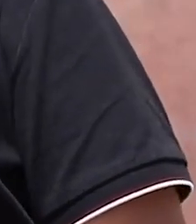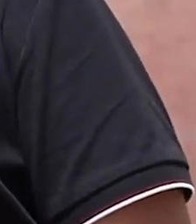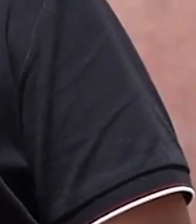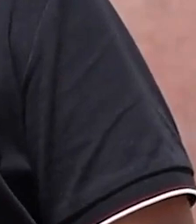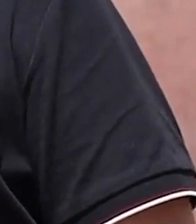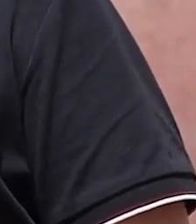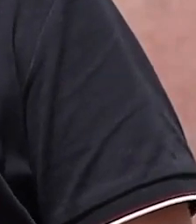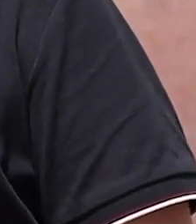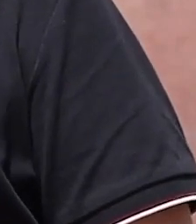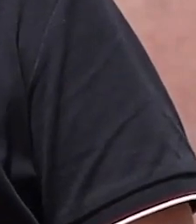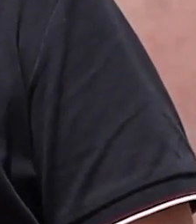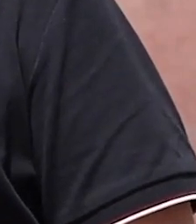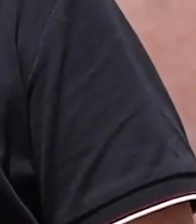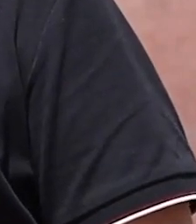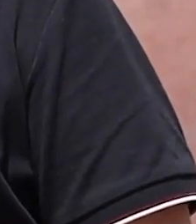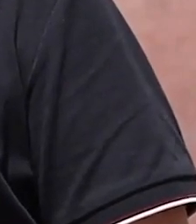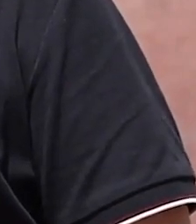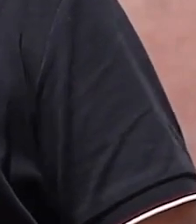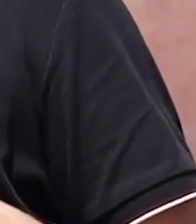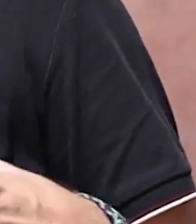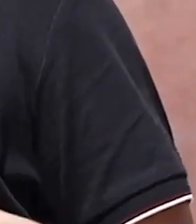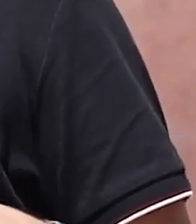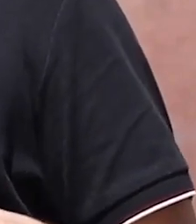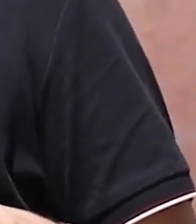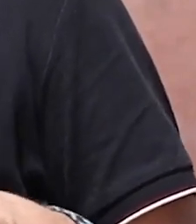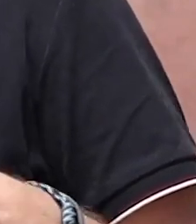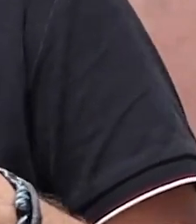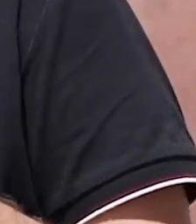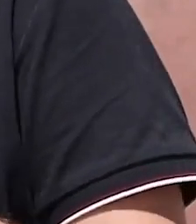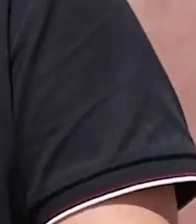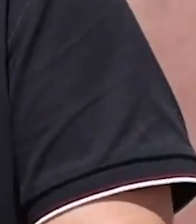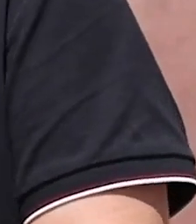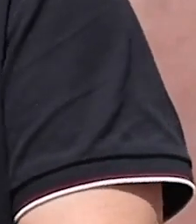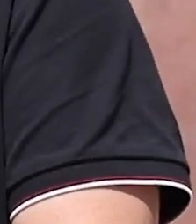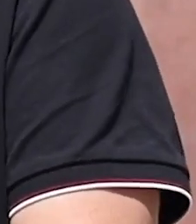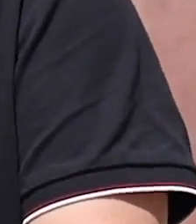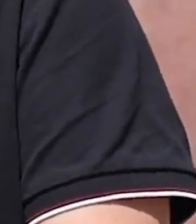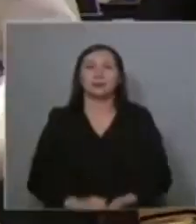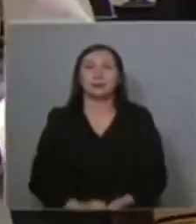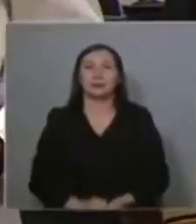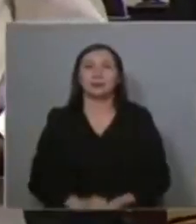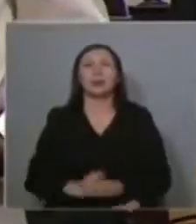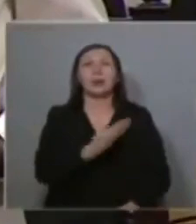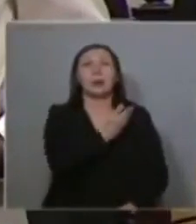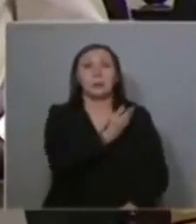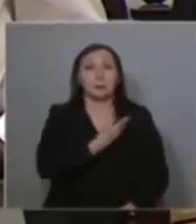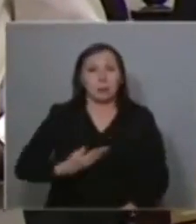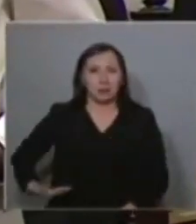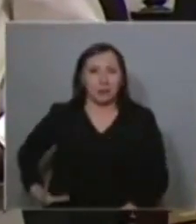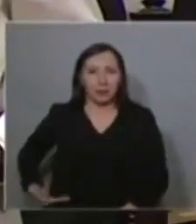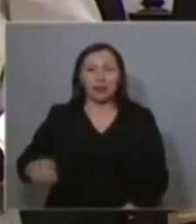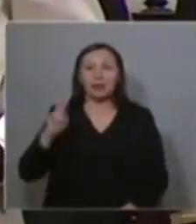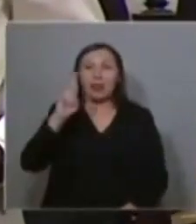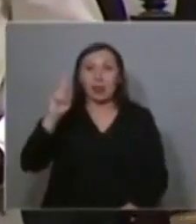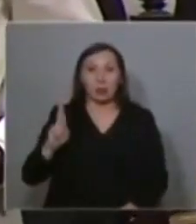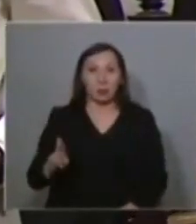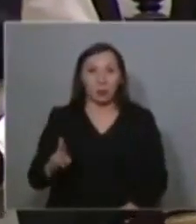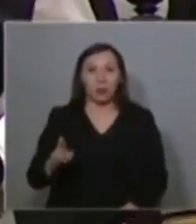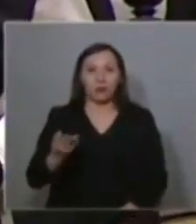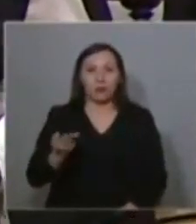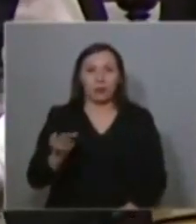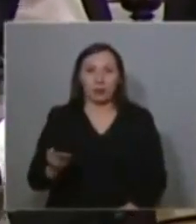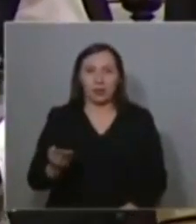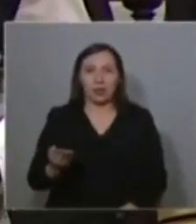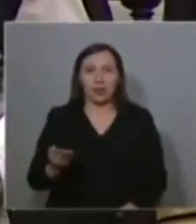O sea que es de esperar que este perfil que va a darle Boric al gobierno pase mucho más que por la paridad